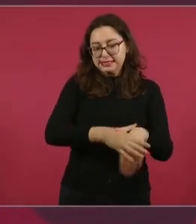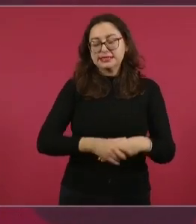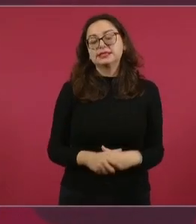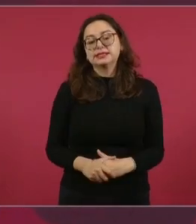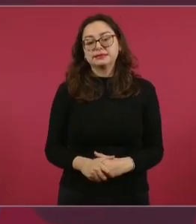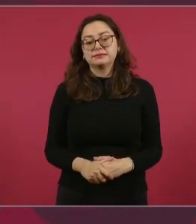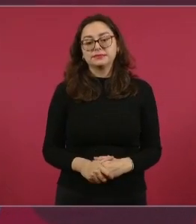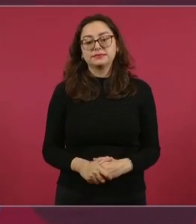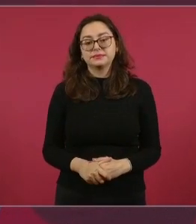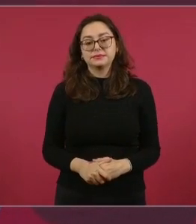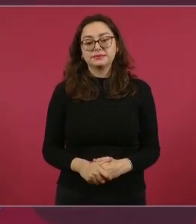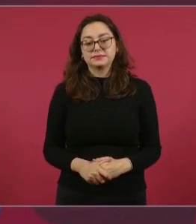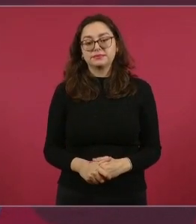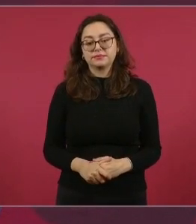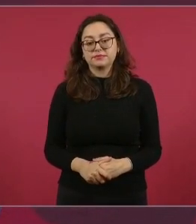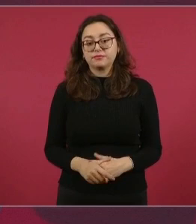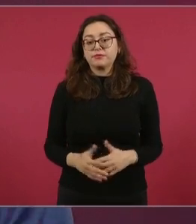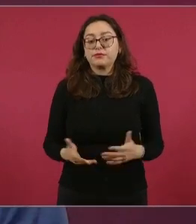Entonces,